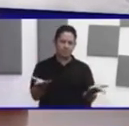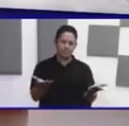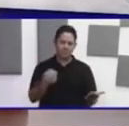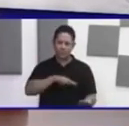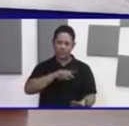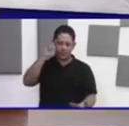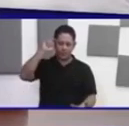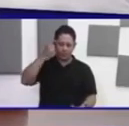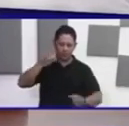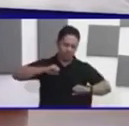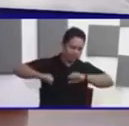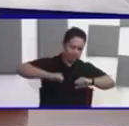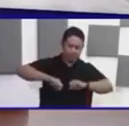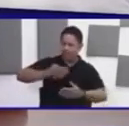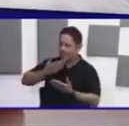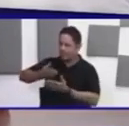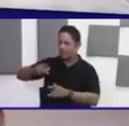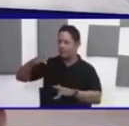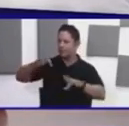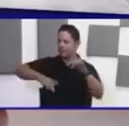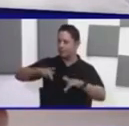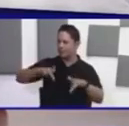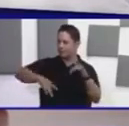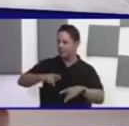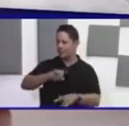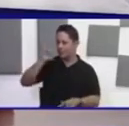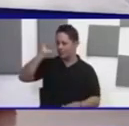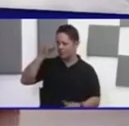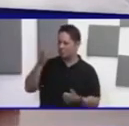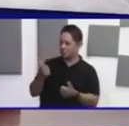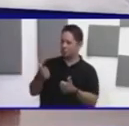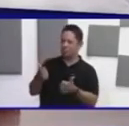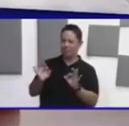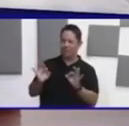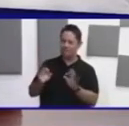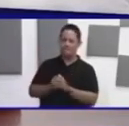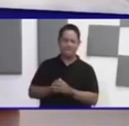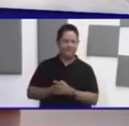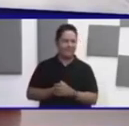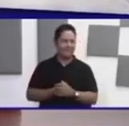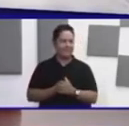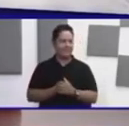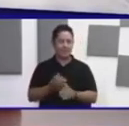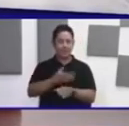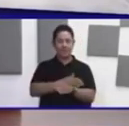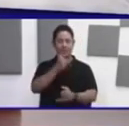gobierno. Gracias, secretaria de Gobierno, también gracias por el trabajo y el liderazgo de la secretaría. Quiero, antes de